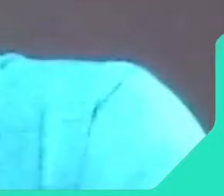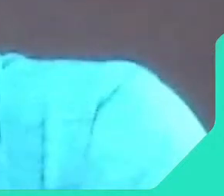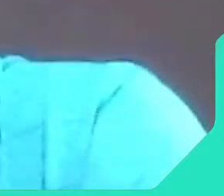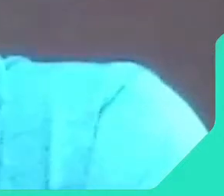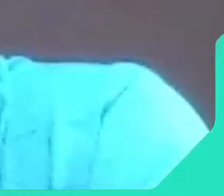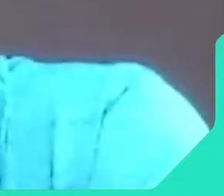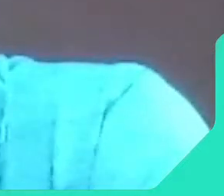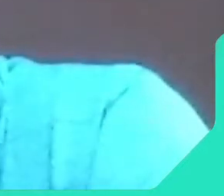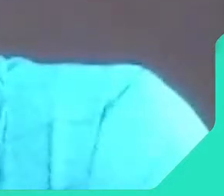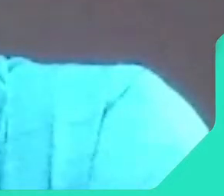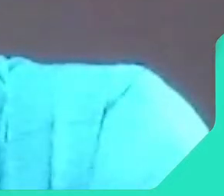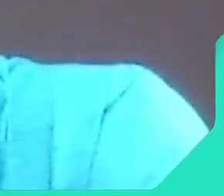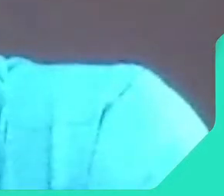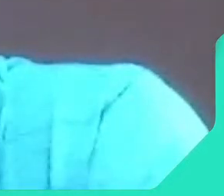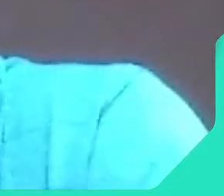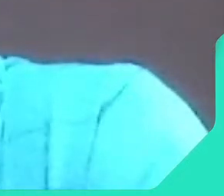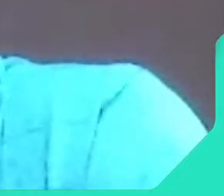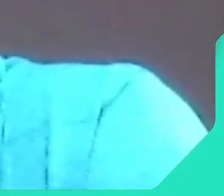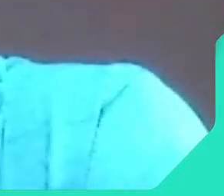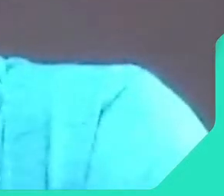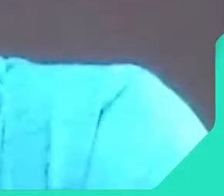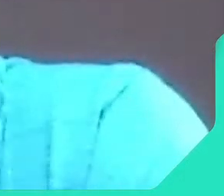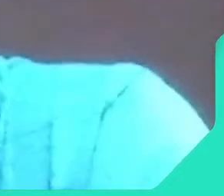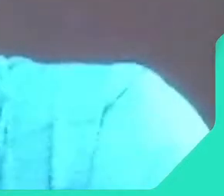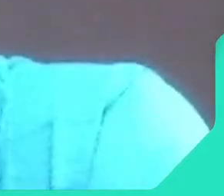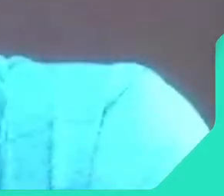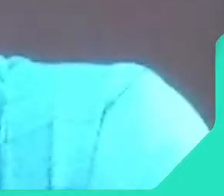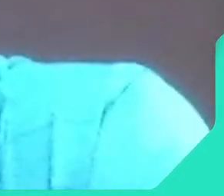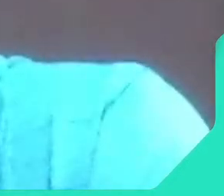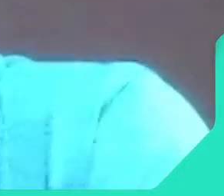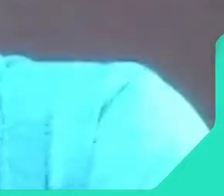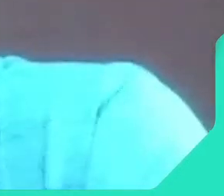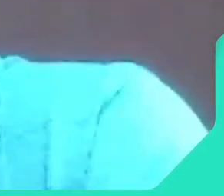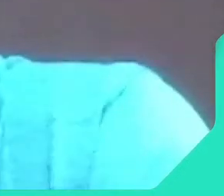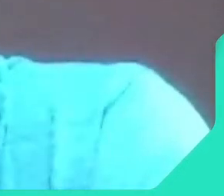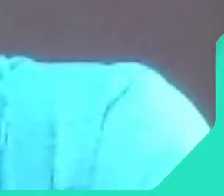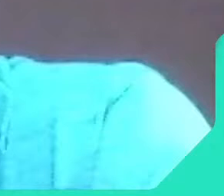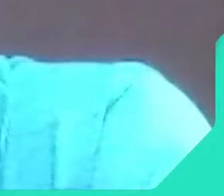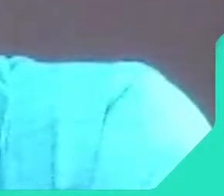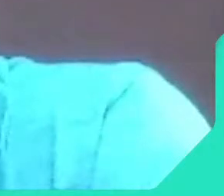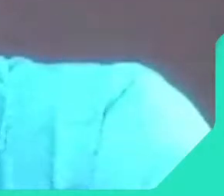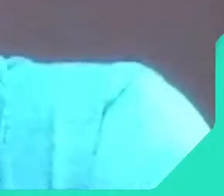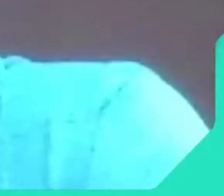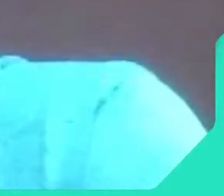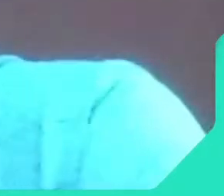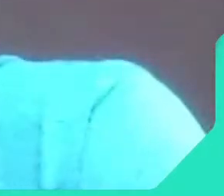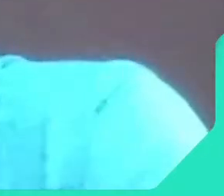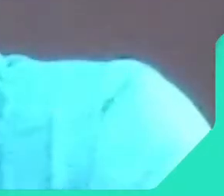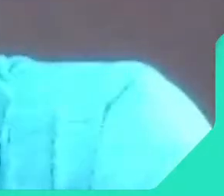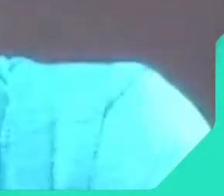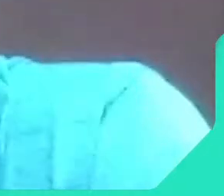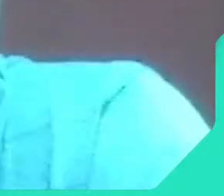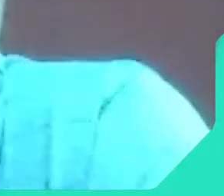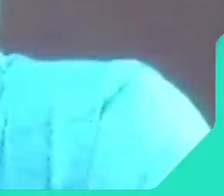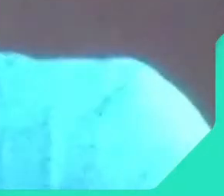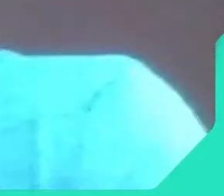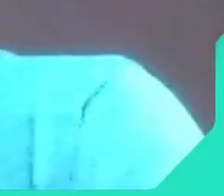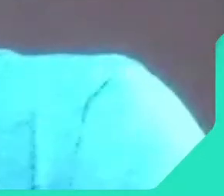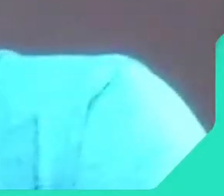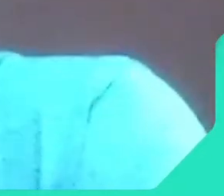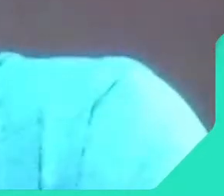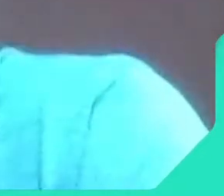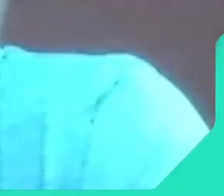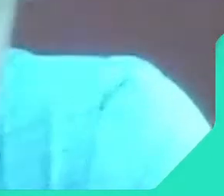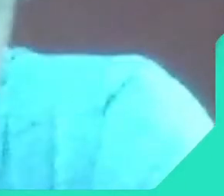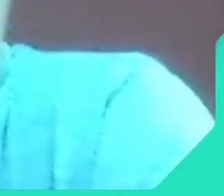principio, un agradecimiento a todas las personas, futuros alumnos y alumnas de esta facultad o de